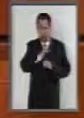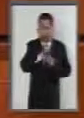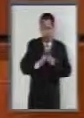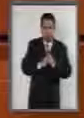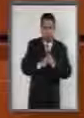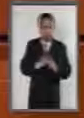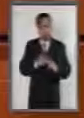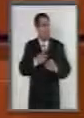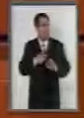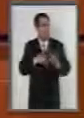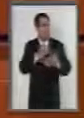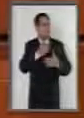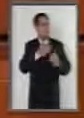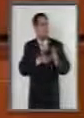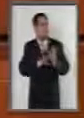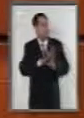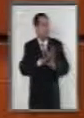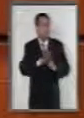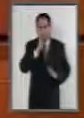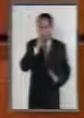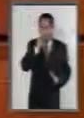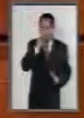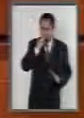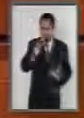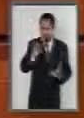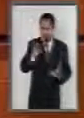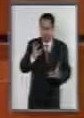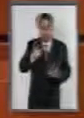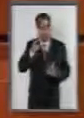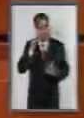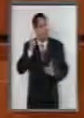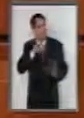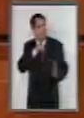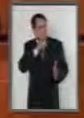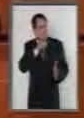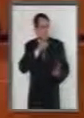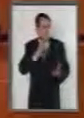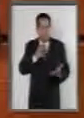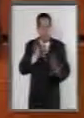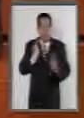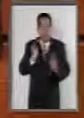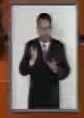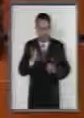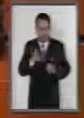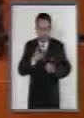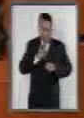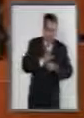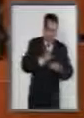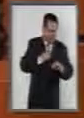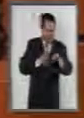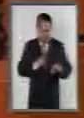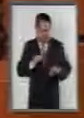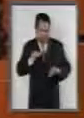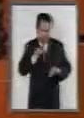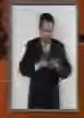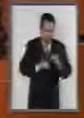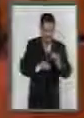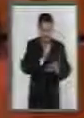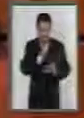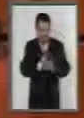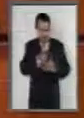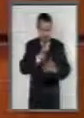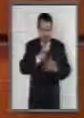de crecimiento que se esperaban, a pesar de que se le han realizado reformas estructurales a